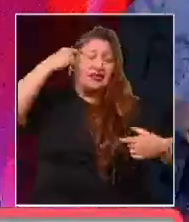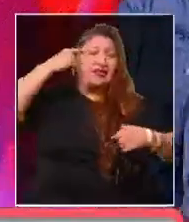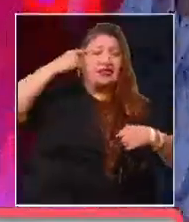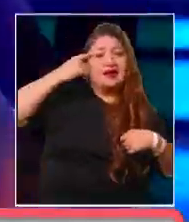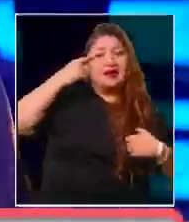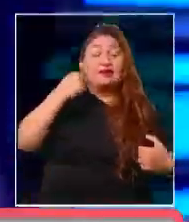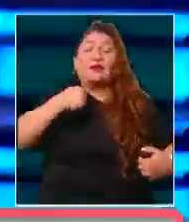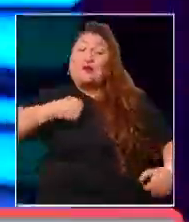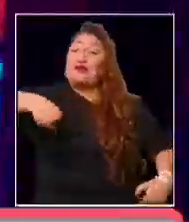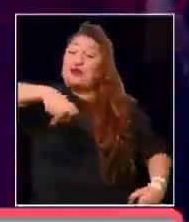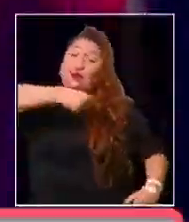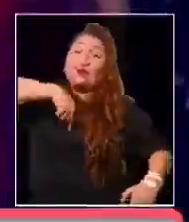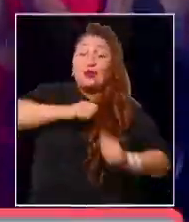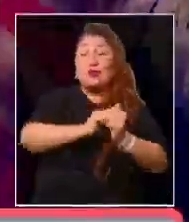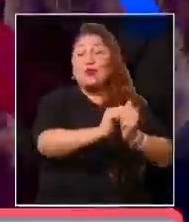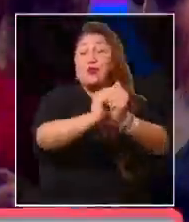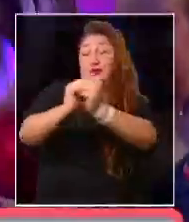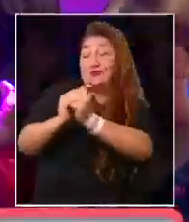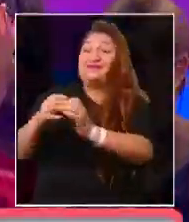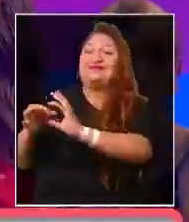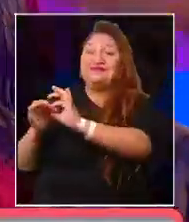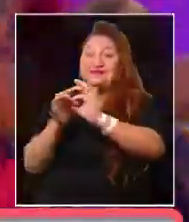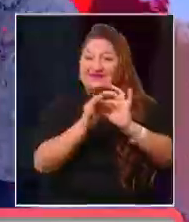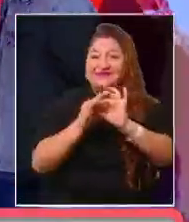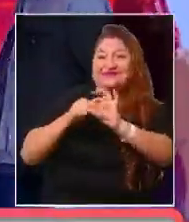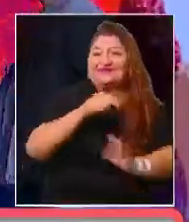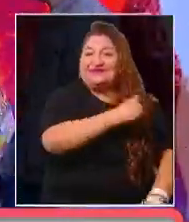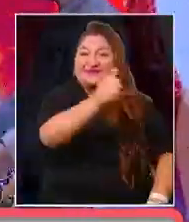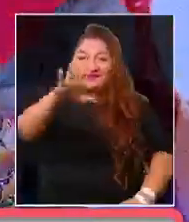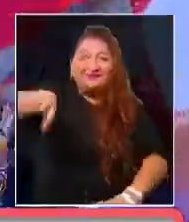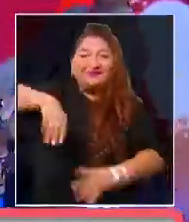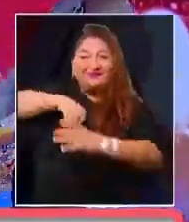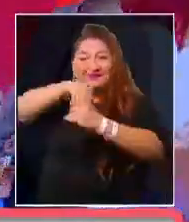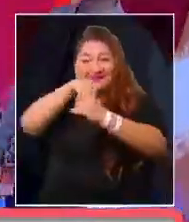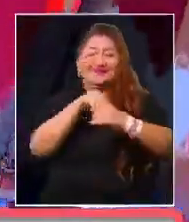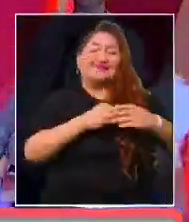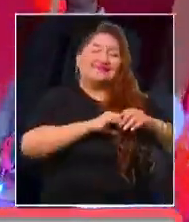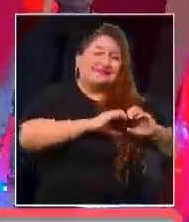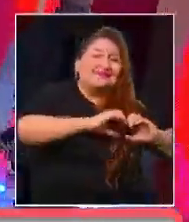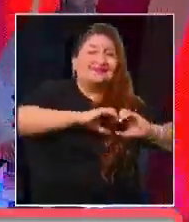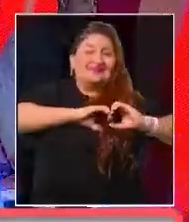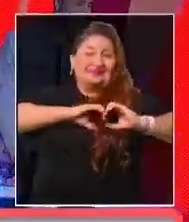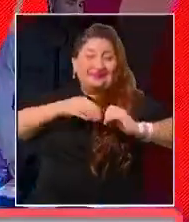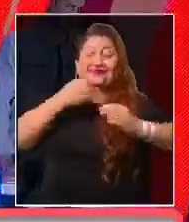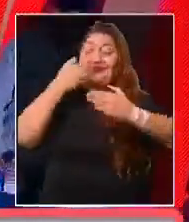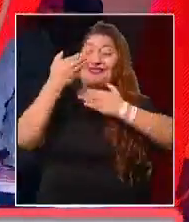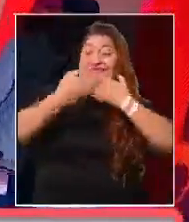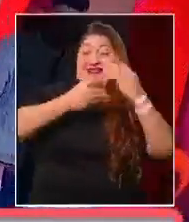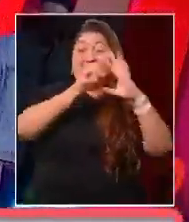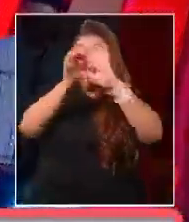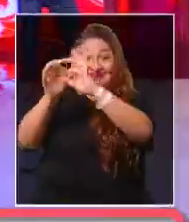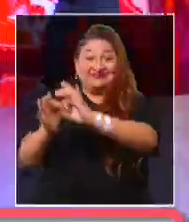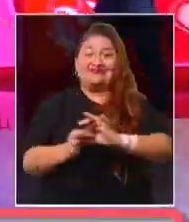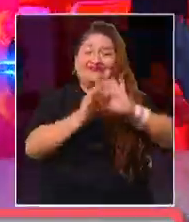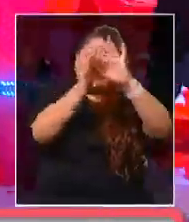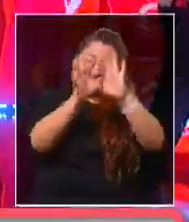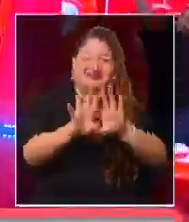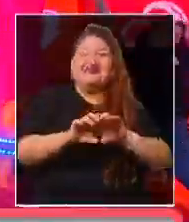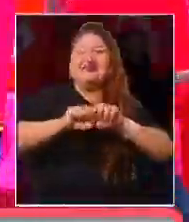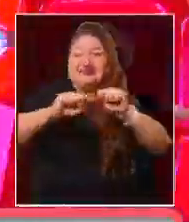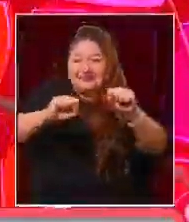eso estamos juntos, ese es el motivo. Todos reunidos bajo el mismo latido. El canto de la unidad, un país